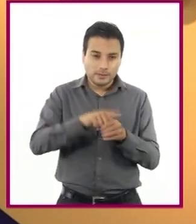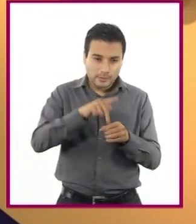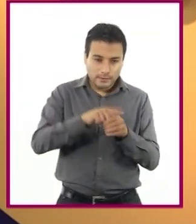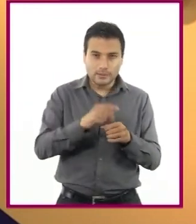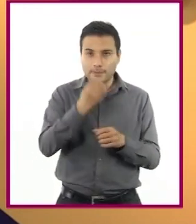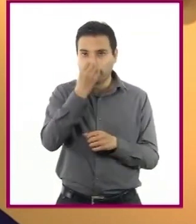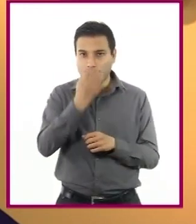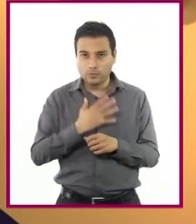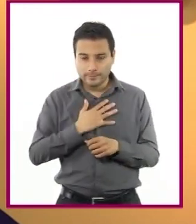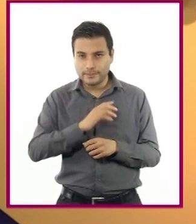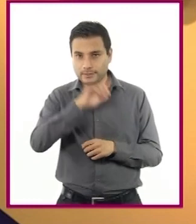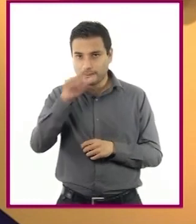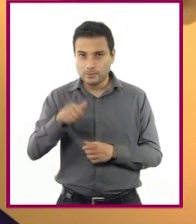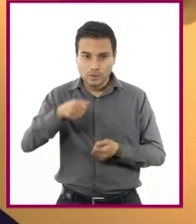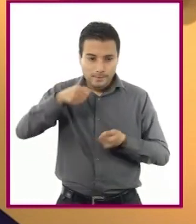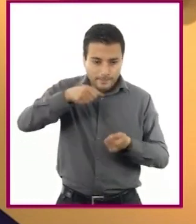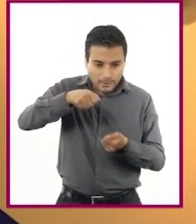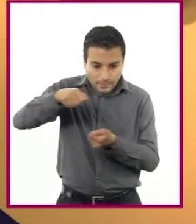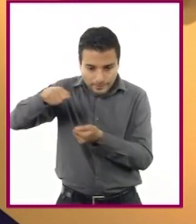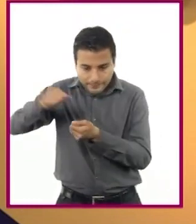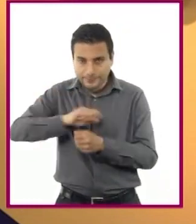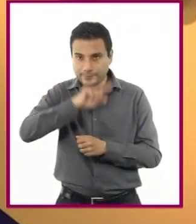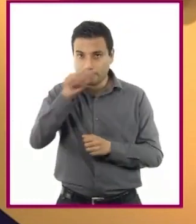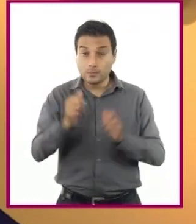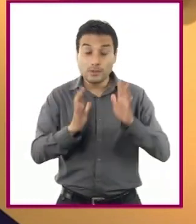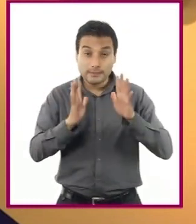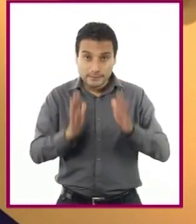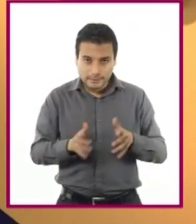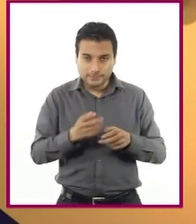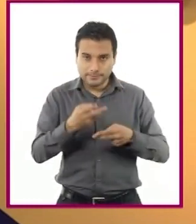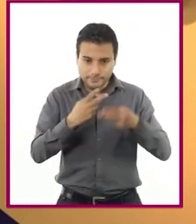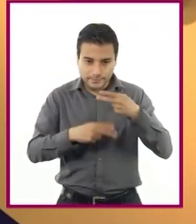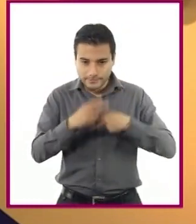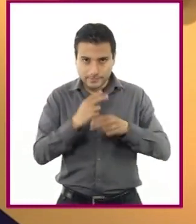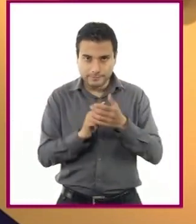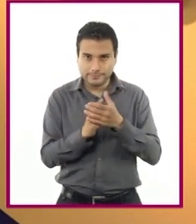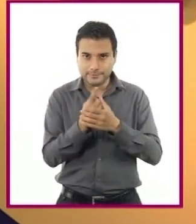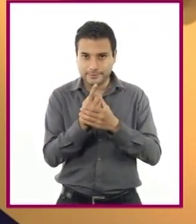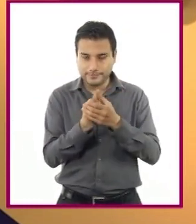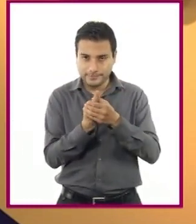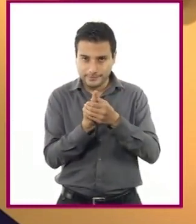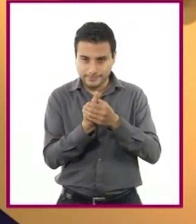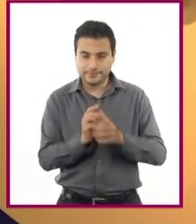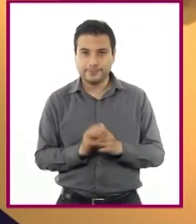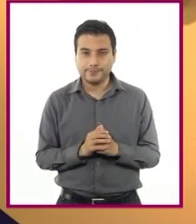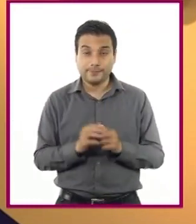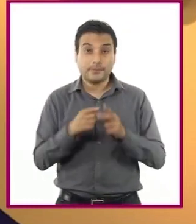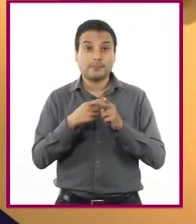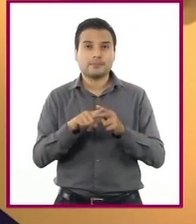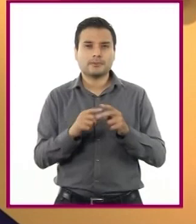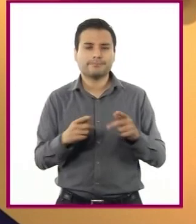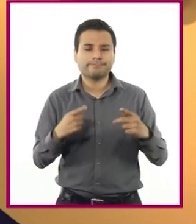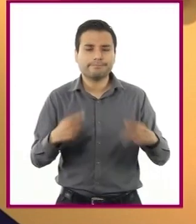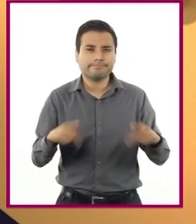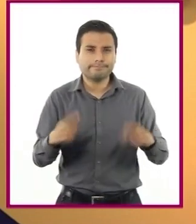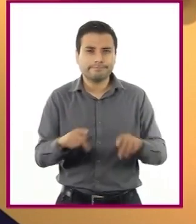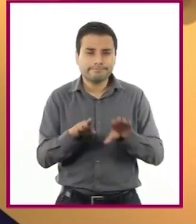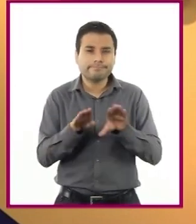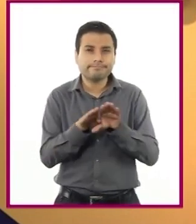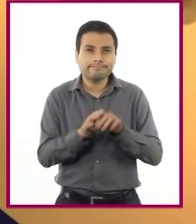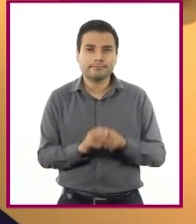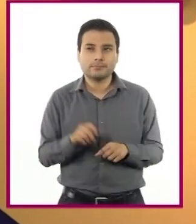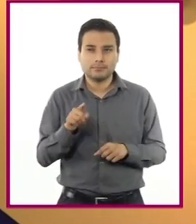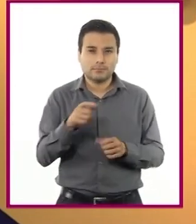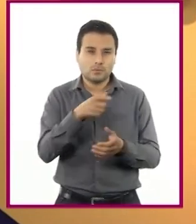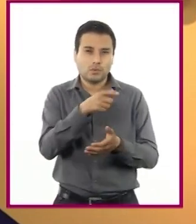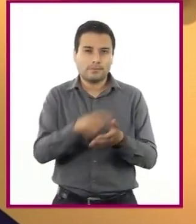en moldes para que al solidificar tome la forma deseada. Para comenzar el negocio, la persona ha comprado